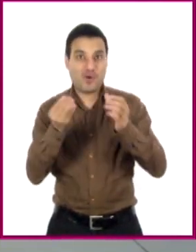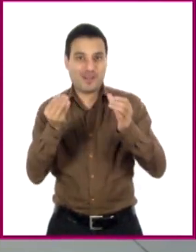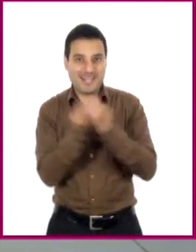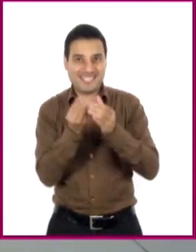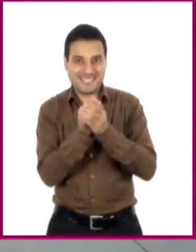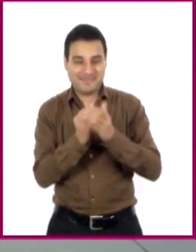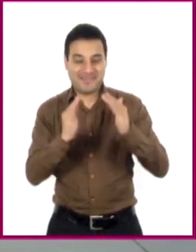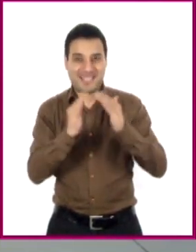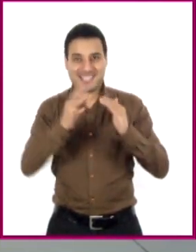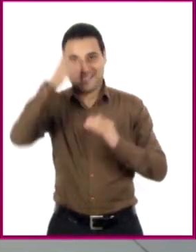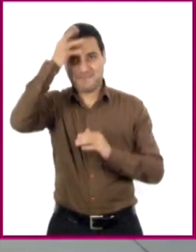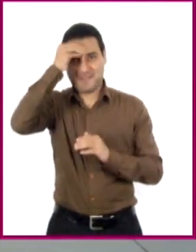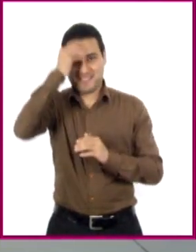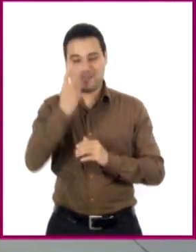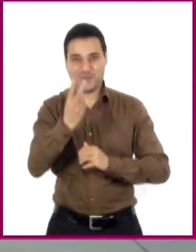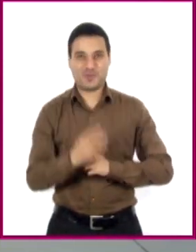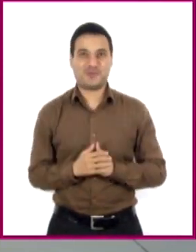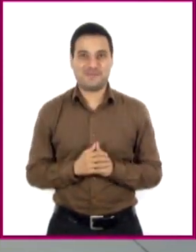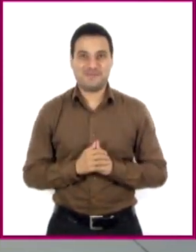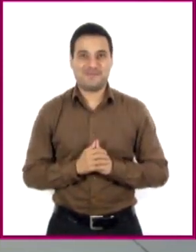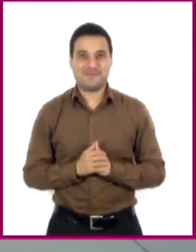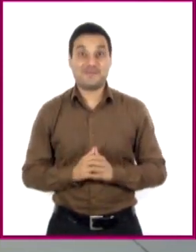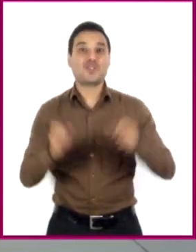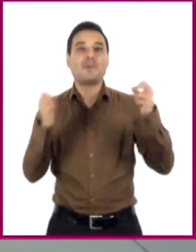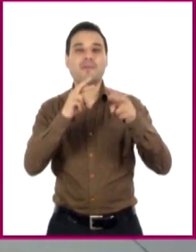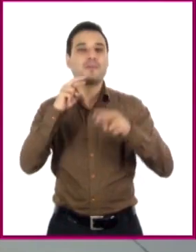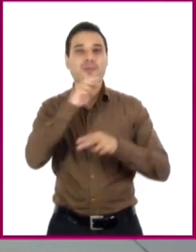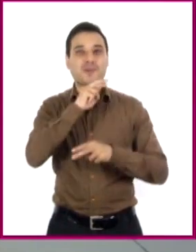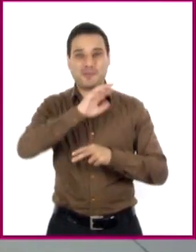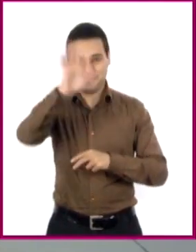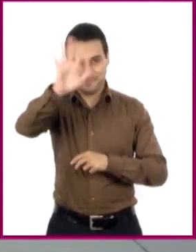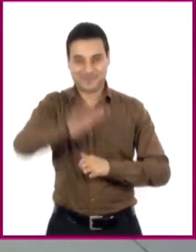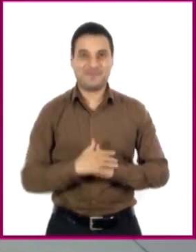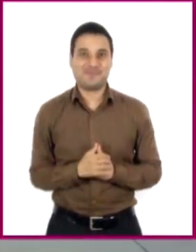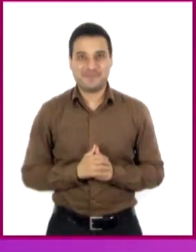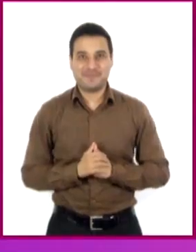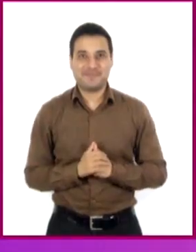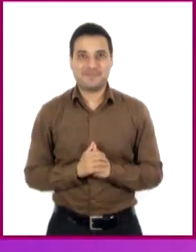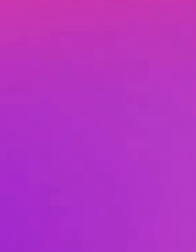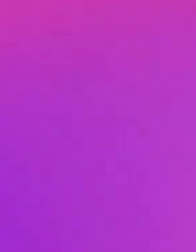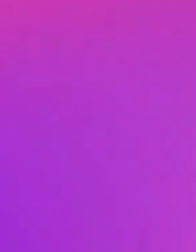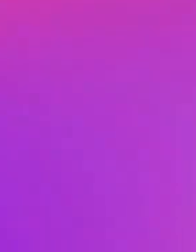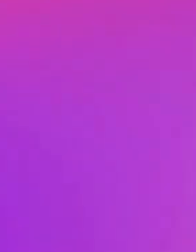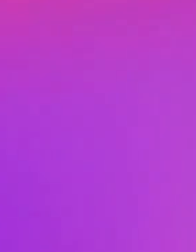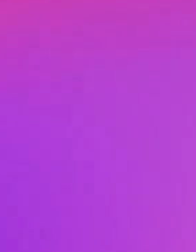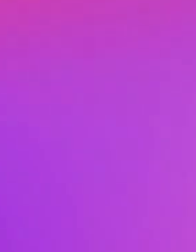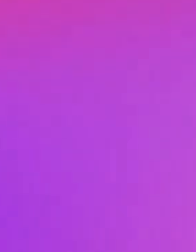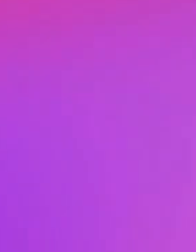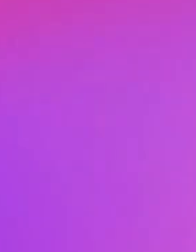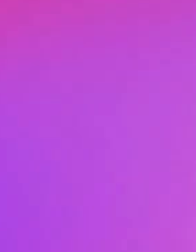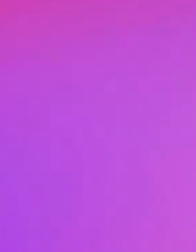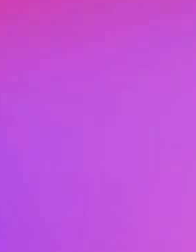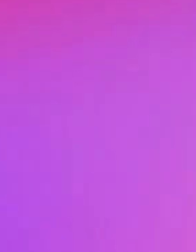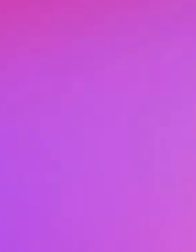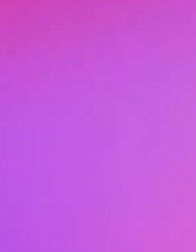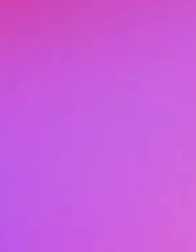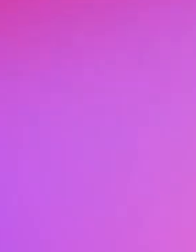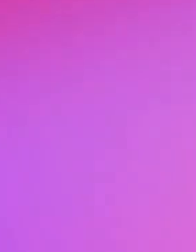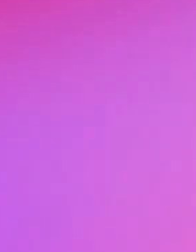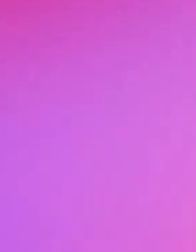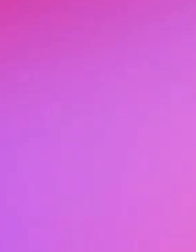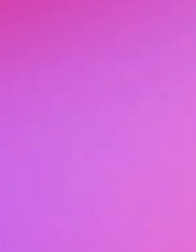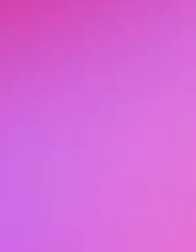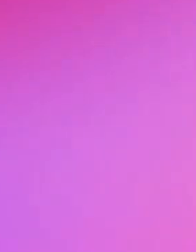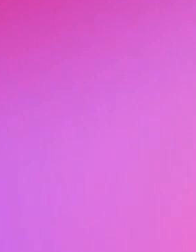de Aprende en Casa 2. ¡Hasta la próxima! Si tienes dudas o necesitas ayuda, llama